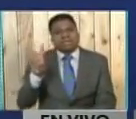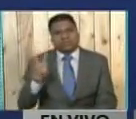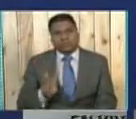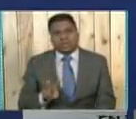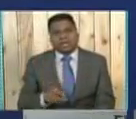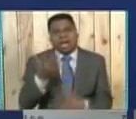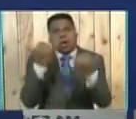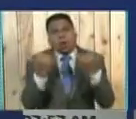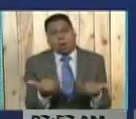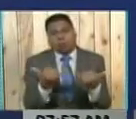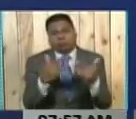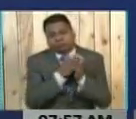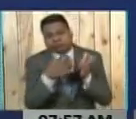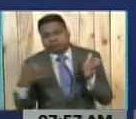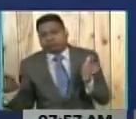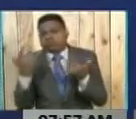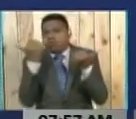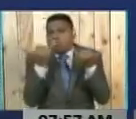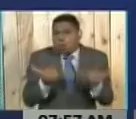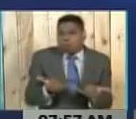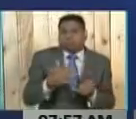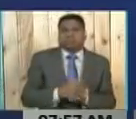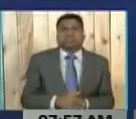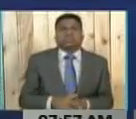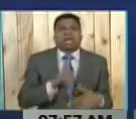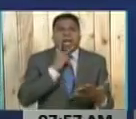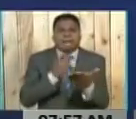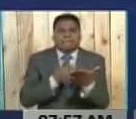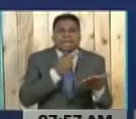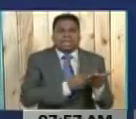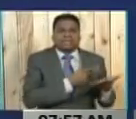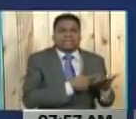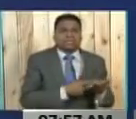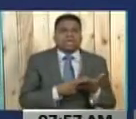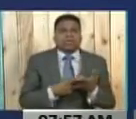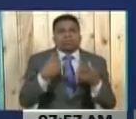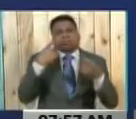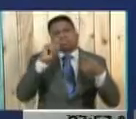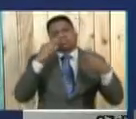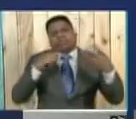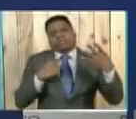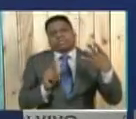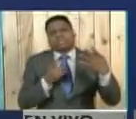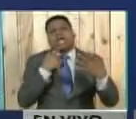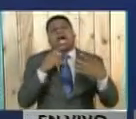hoy por hoy, se ha planteado la diversificación de su modelo económico,